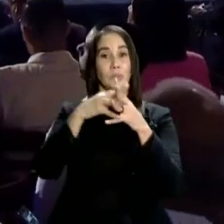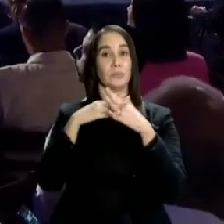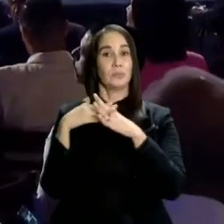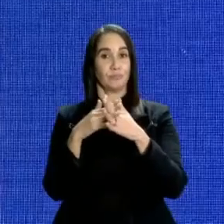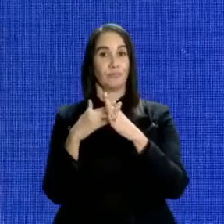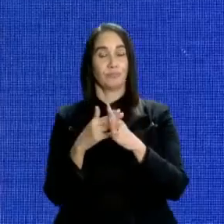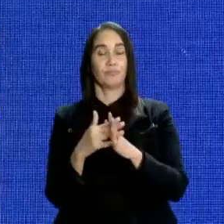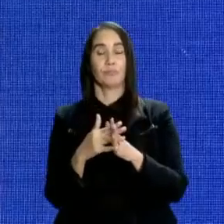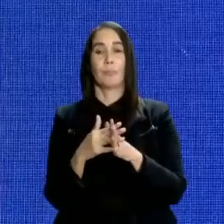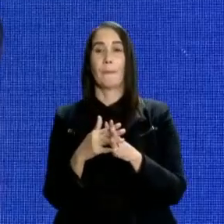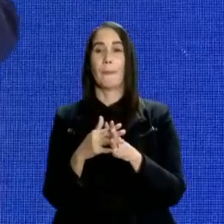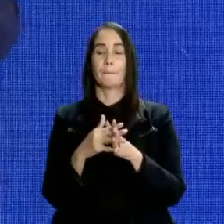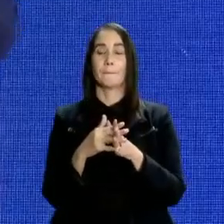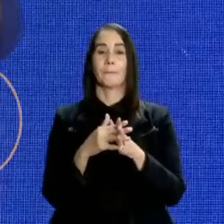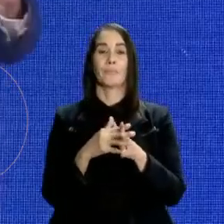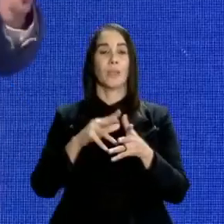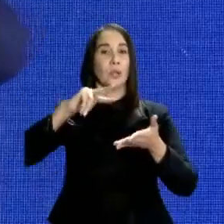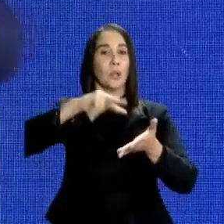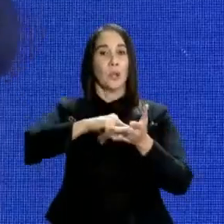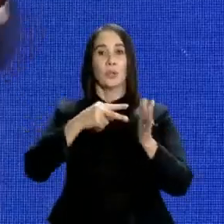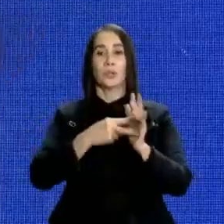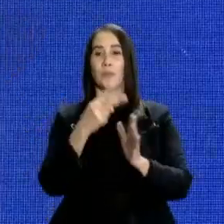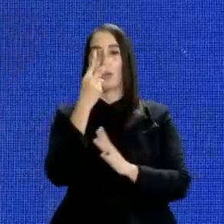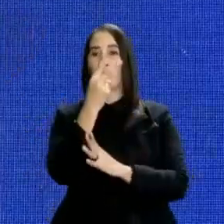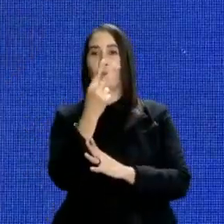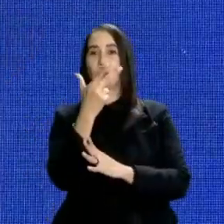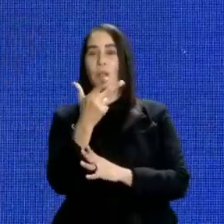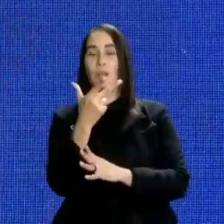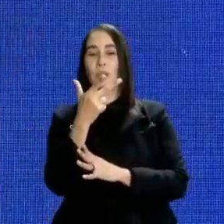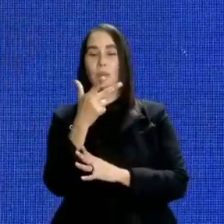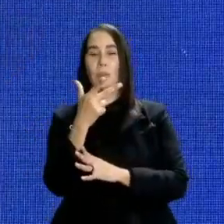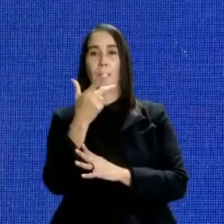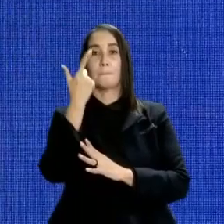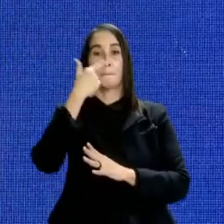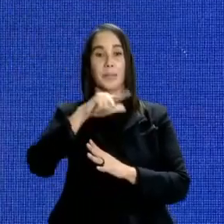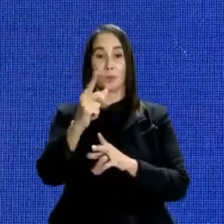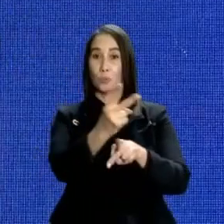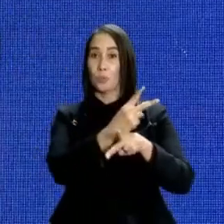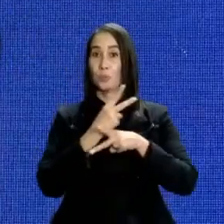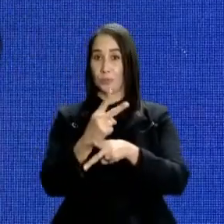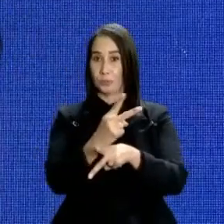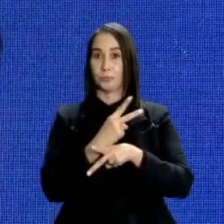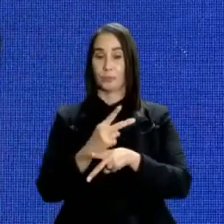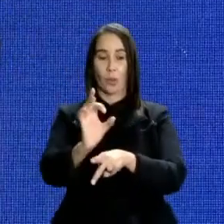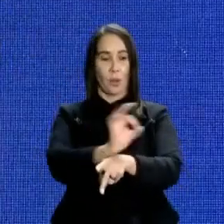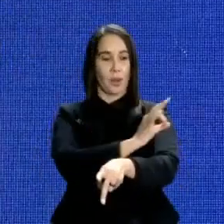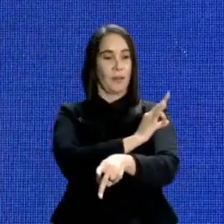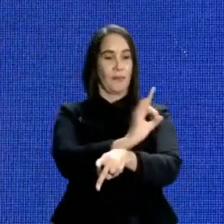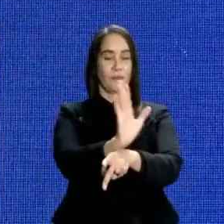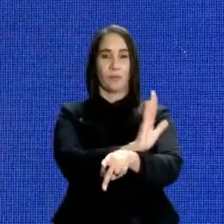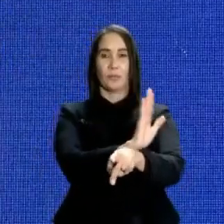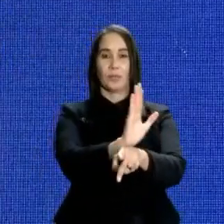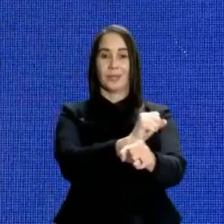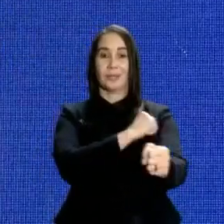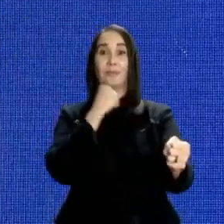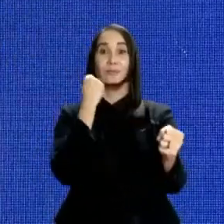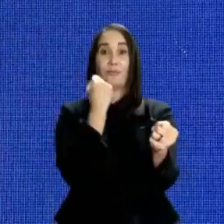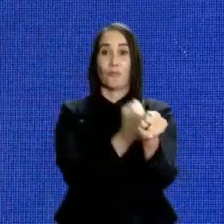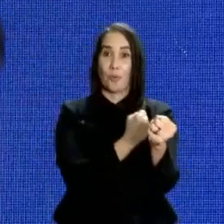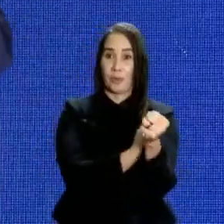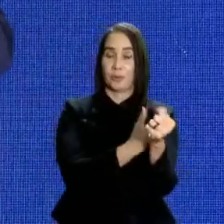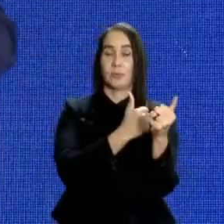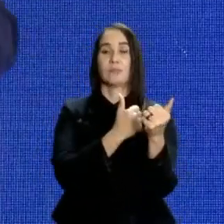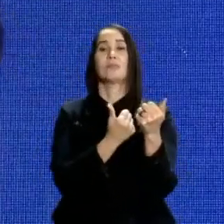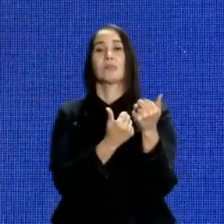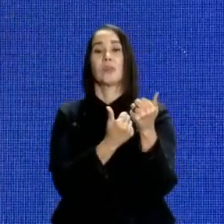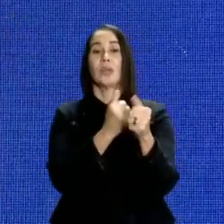Unidos, que haya dos o tres o cuatro escapes. Pero en términos de seguridad, la frontera está reforzada